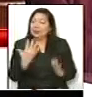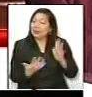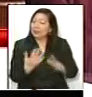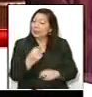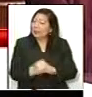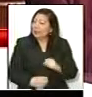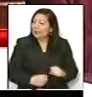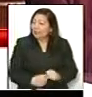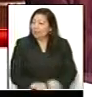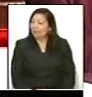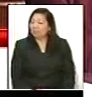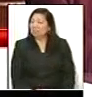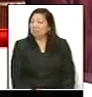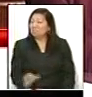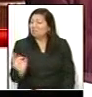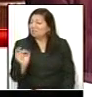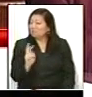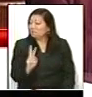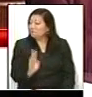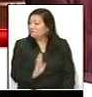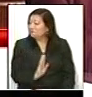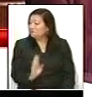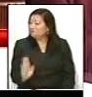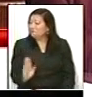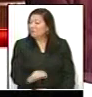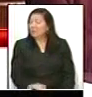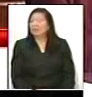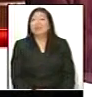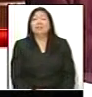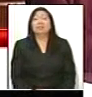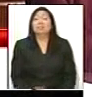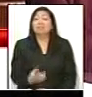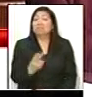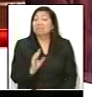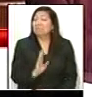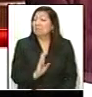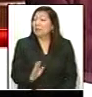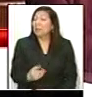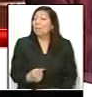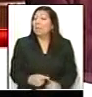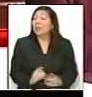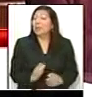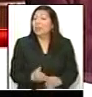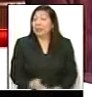proyecto de ley para el voto voluntario y nadie lo ve. No